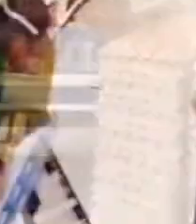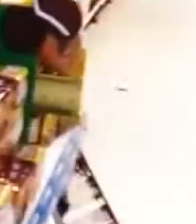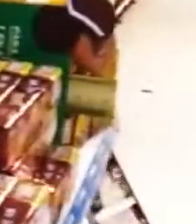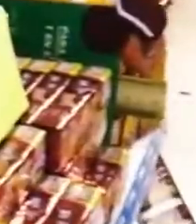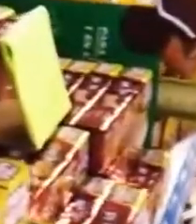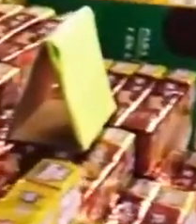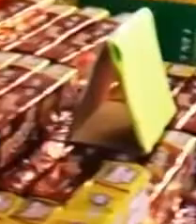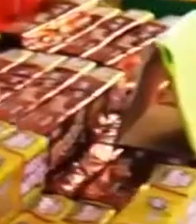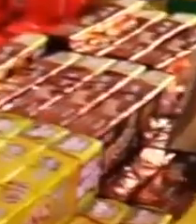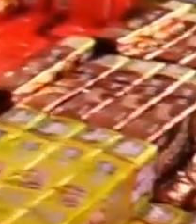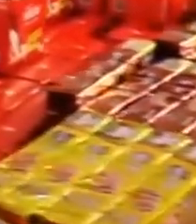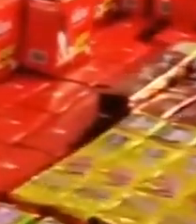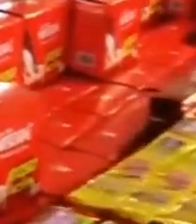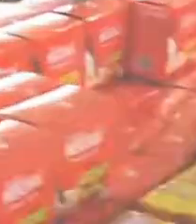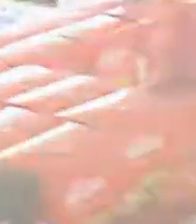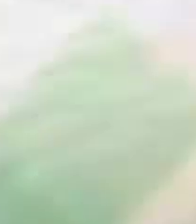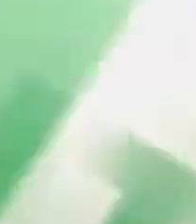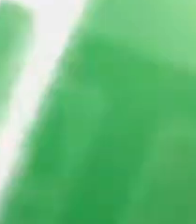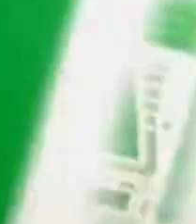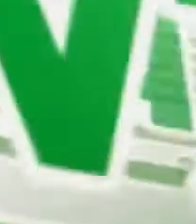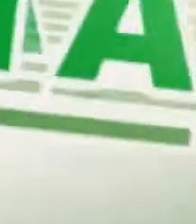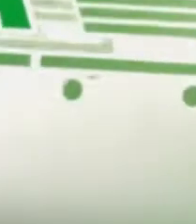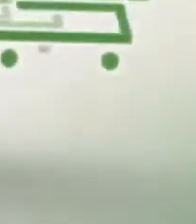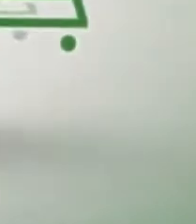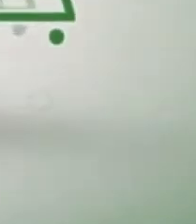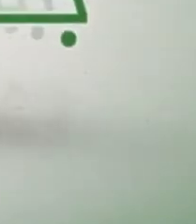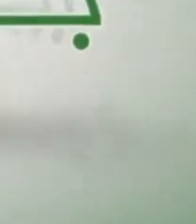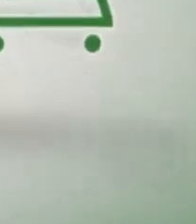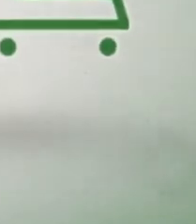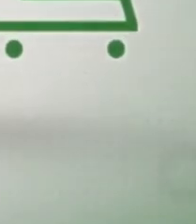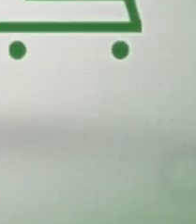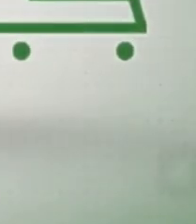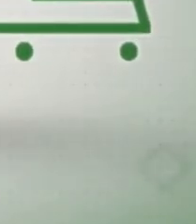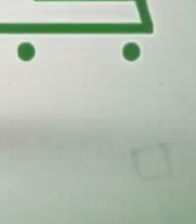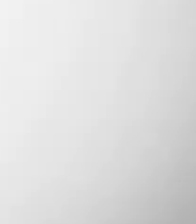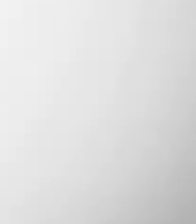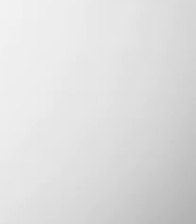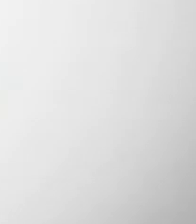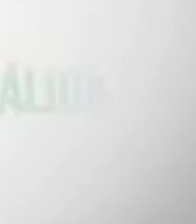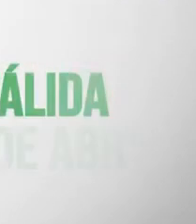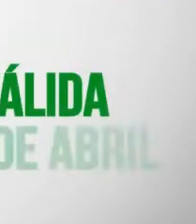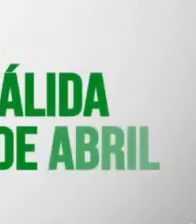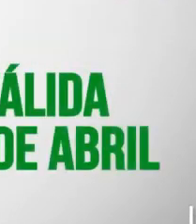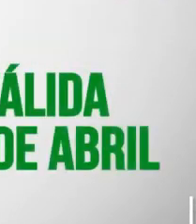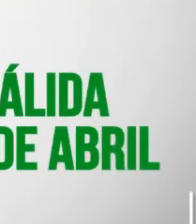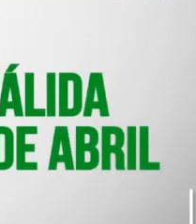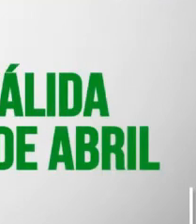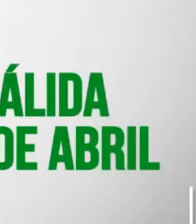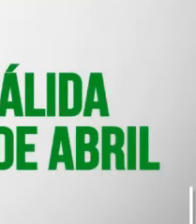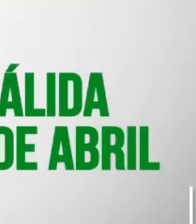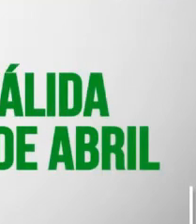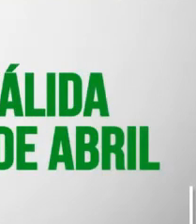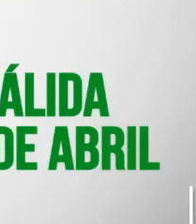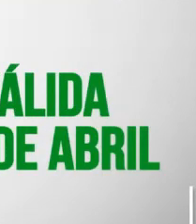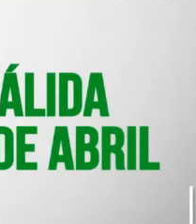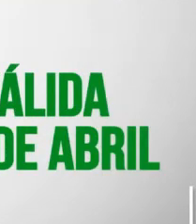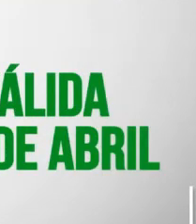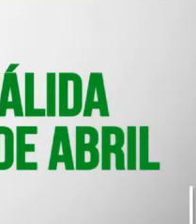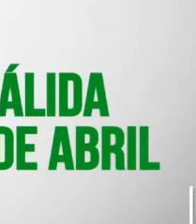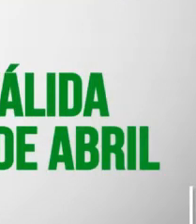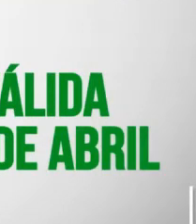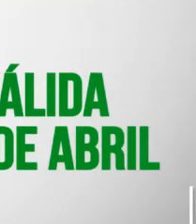como si fuera el primero. Somos tu casa. Autoservicio La Quinta. ¡Qué bien! Si su mercado es superior a 60 mil pesos e